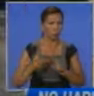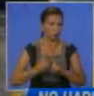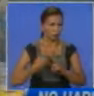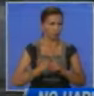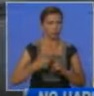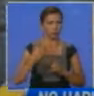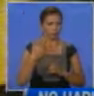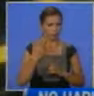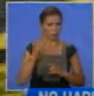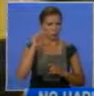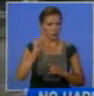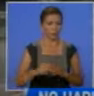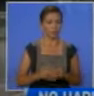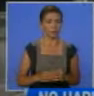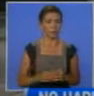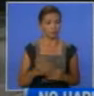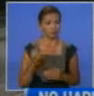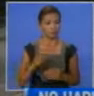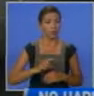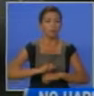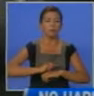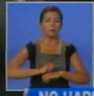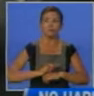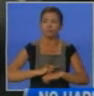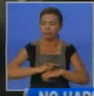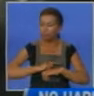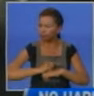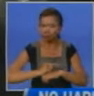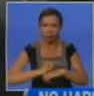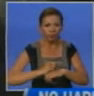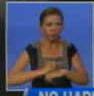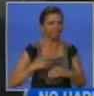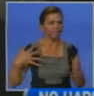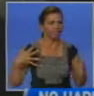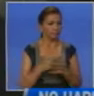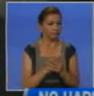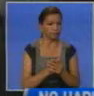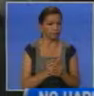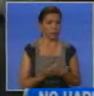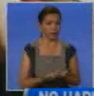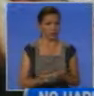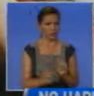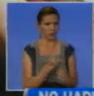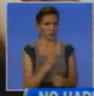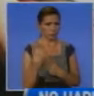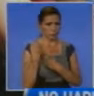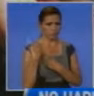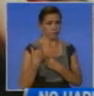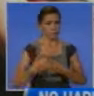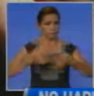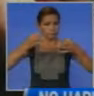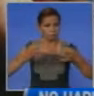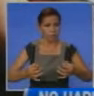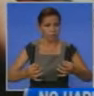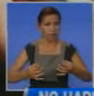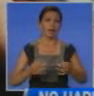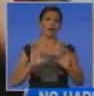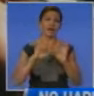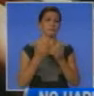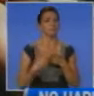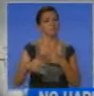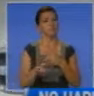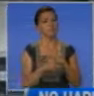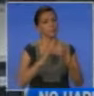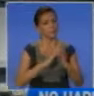unificado. Y es que segundos salvan vidas. Decisiones responsables nos permitirán llegar a casa donde nos espera nuestra